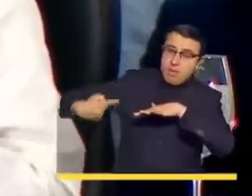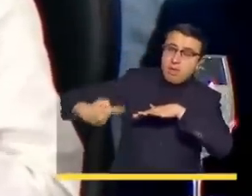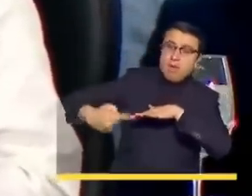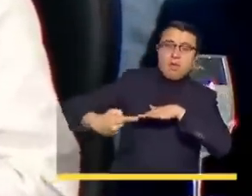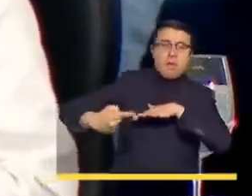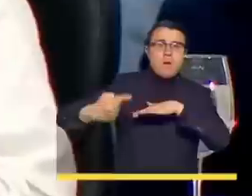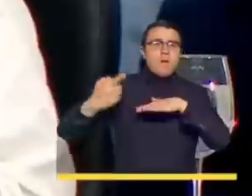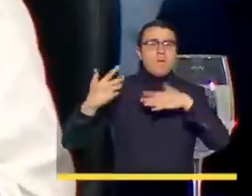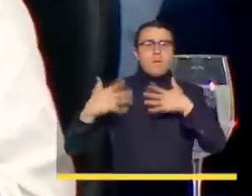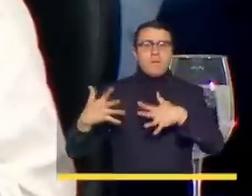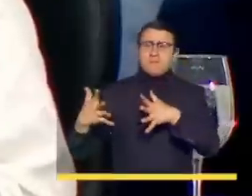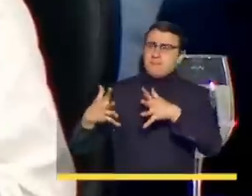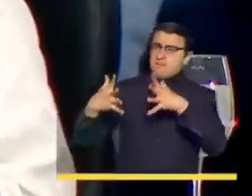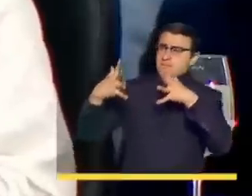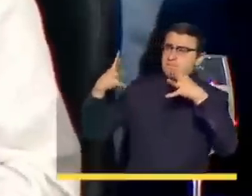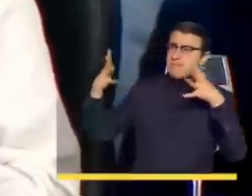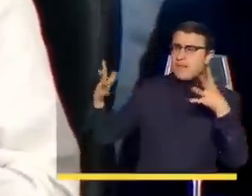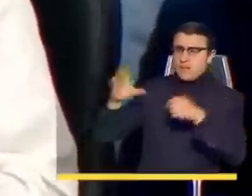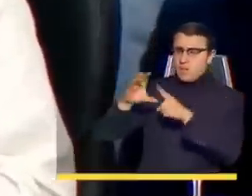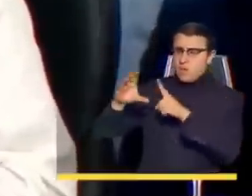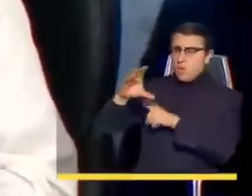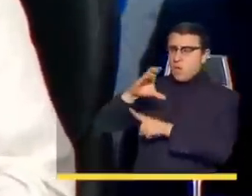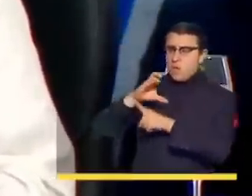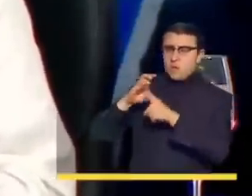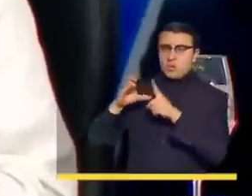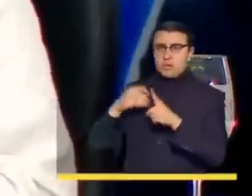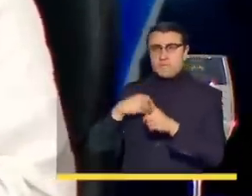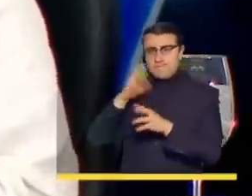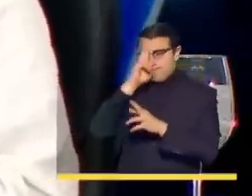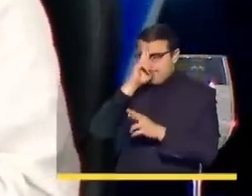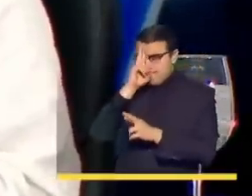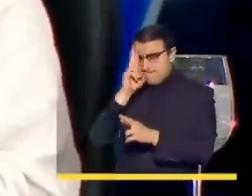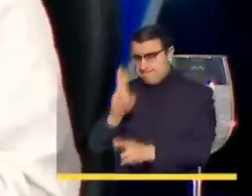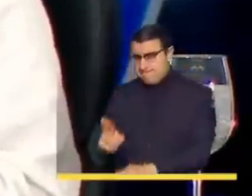nuestras grandes civilizaciones, con todo respeto,